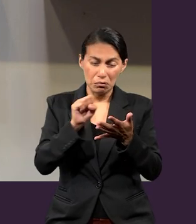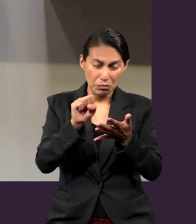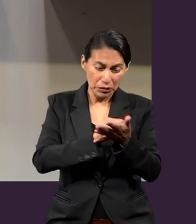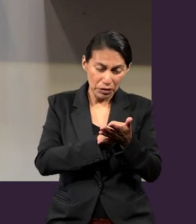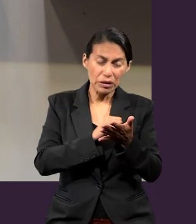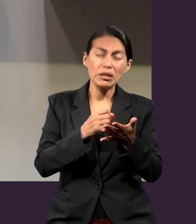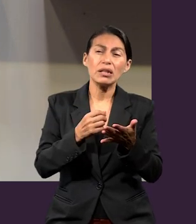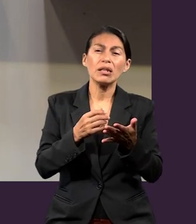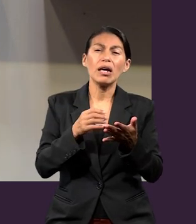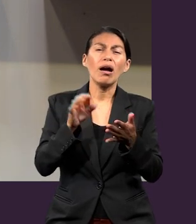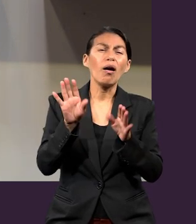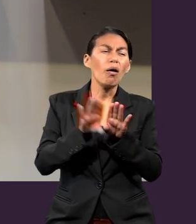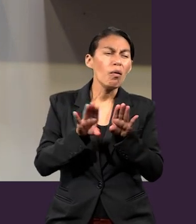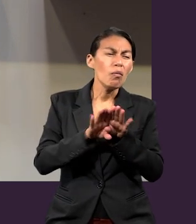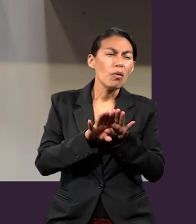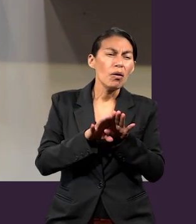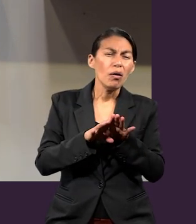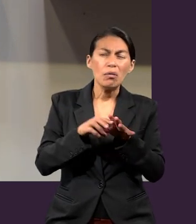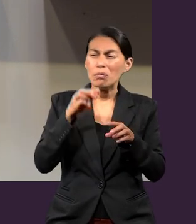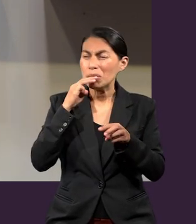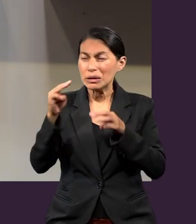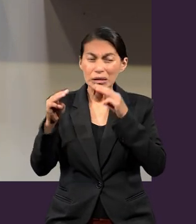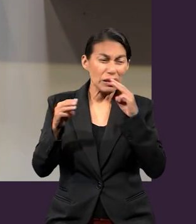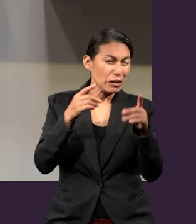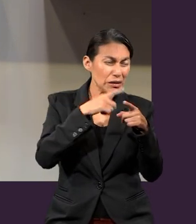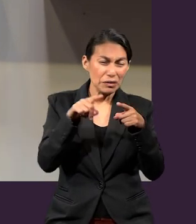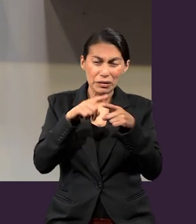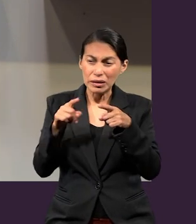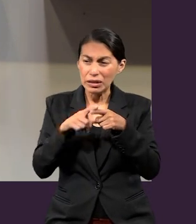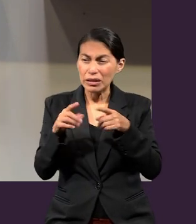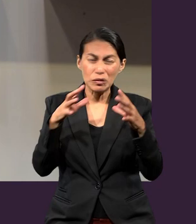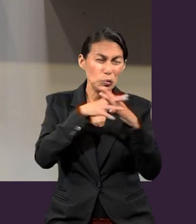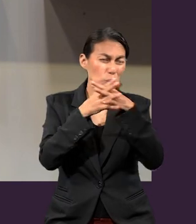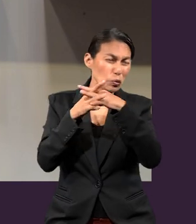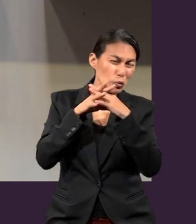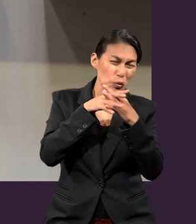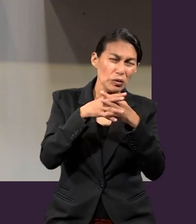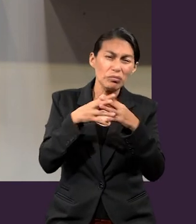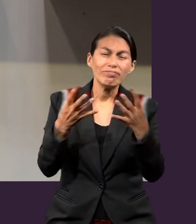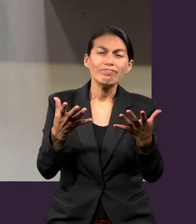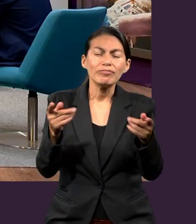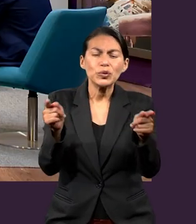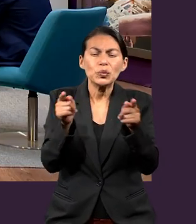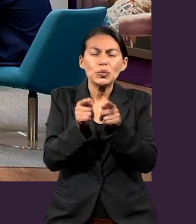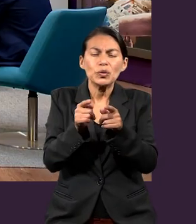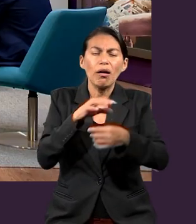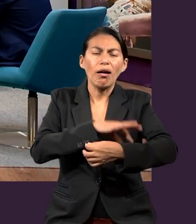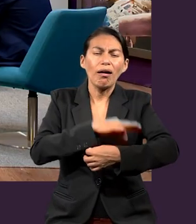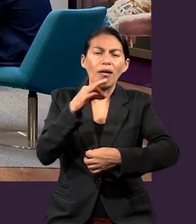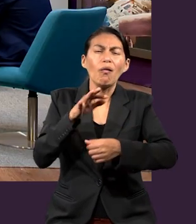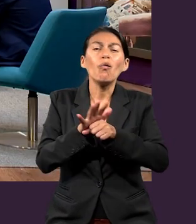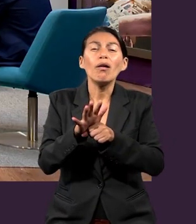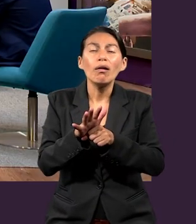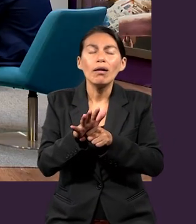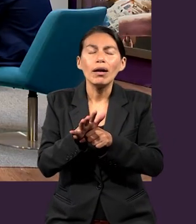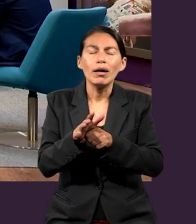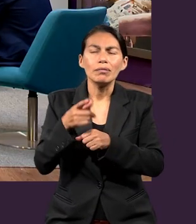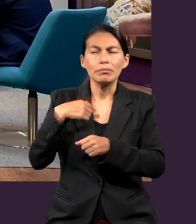mensajes de parte de los ángeles en este conflicto cósmico en el cual nos encontramos. ¿Con qué te quedas?